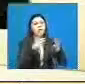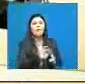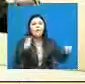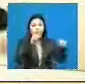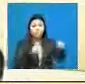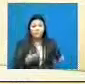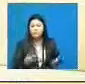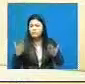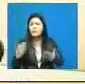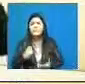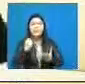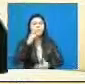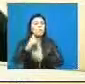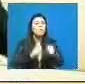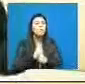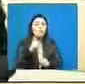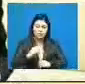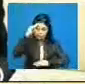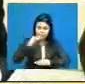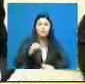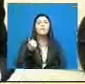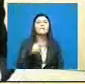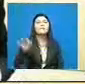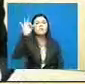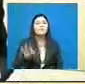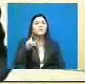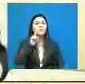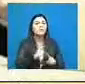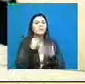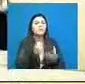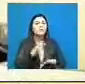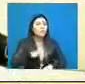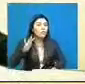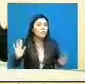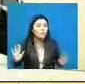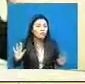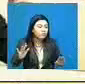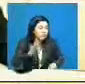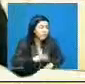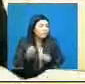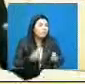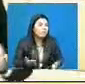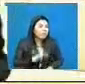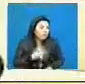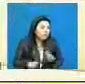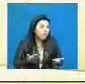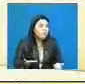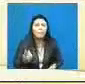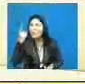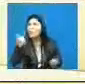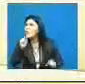un presupuesto para el próximo año con un recorte del 10% en inversión, pues lo tiene que hacer sin consideración